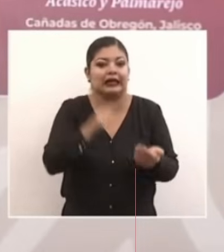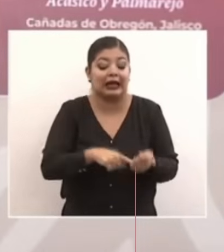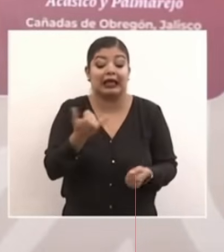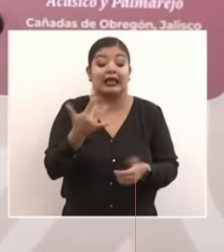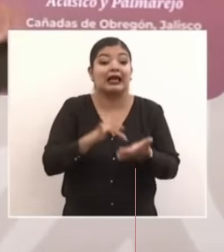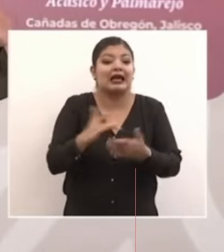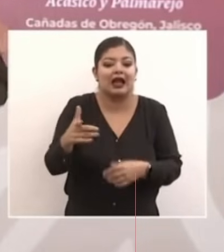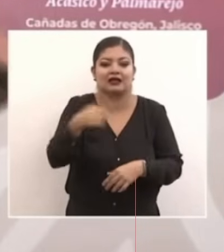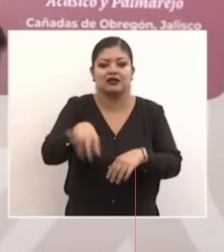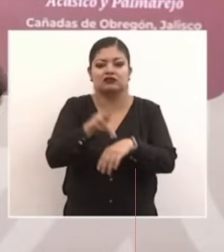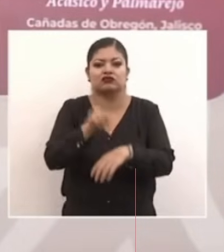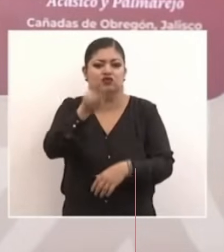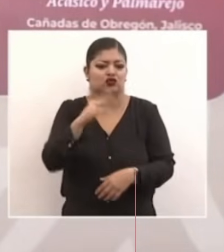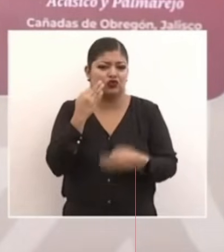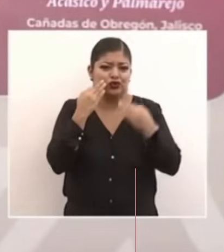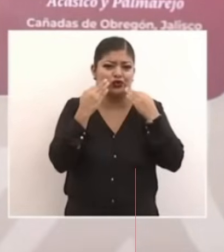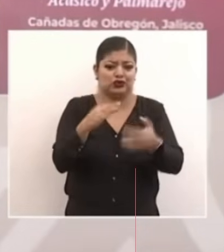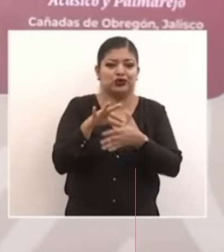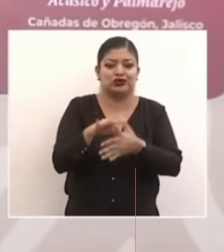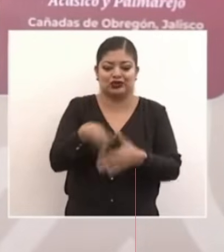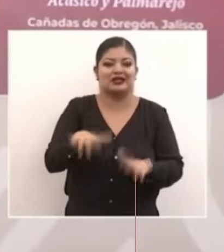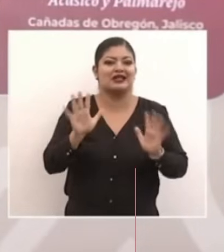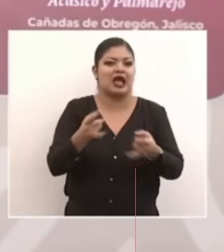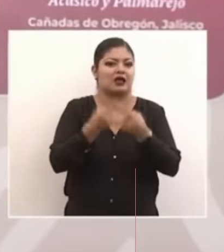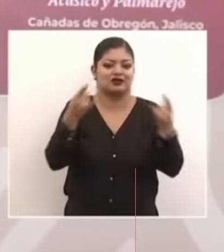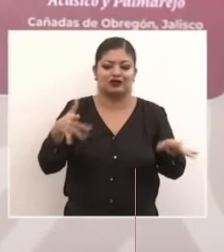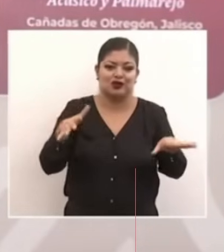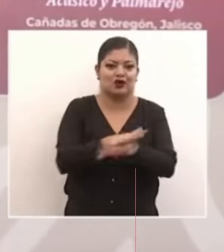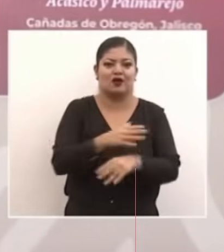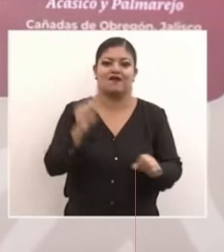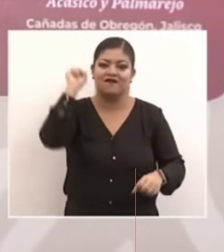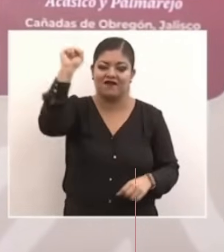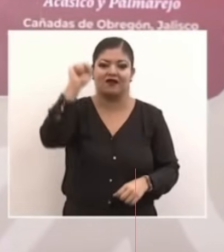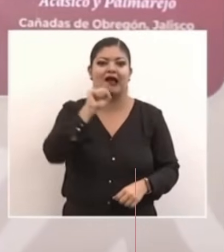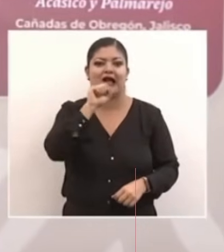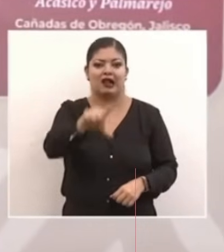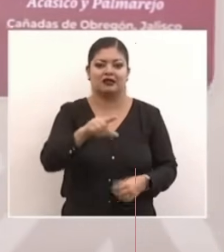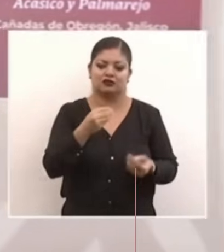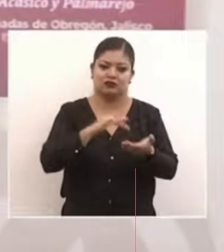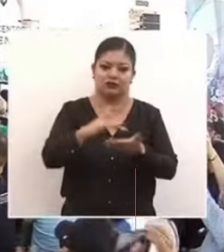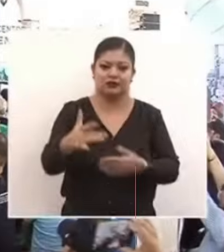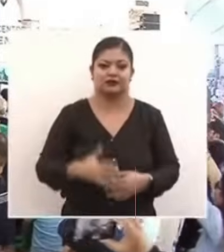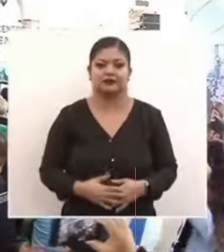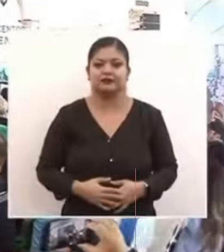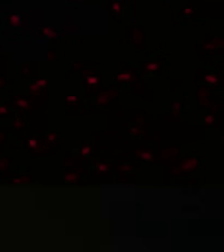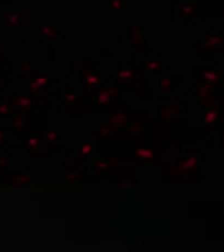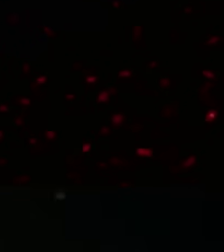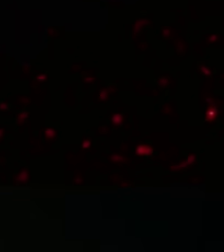permitirnos demostrar con hechos que aquí venimos a cambiar la historia, no a repetirla. ¡Que viva Jalisco! Muchas gracias.